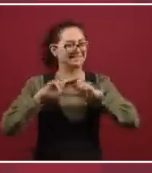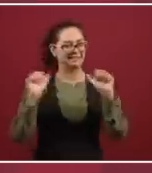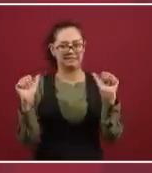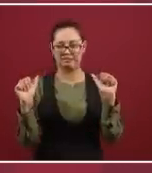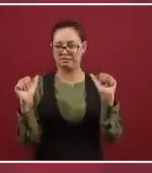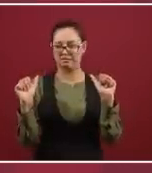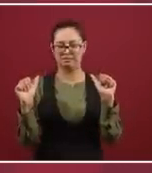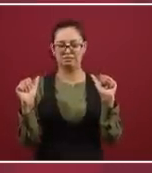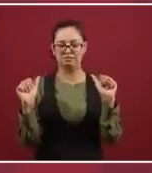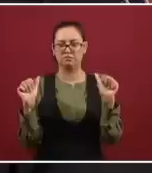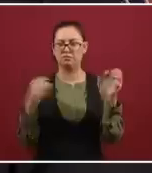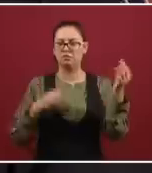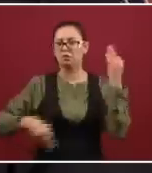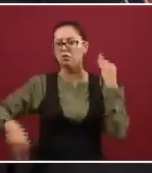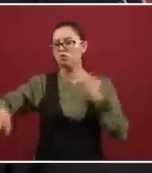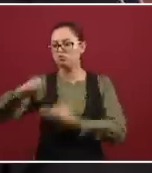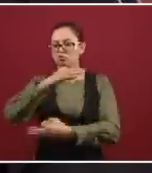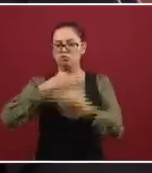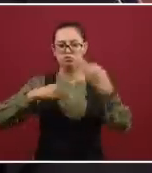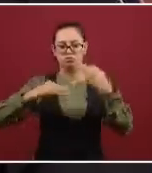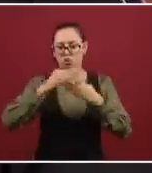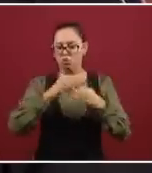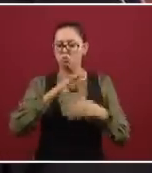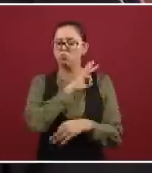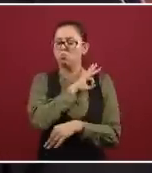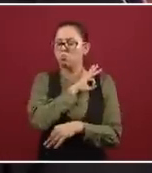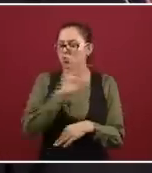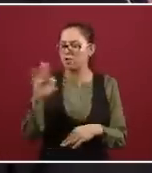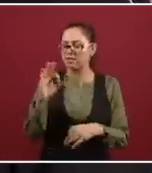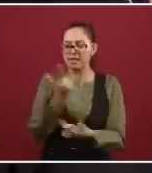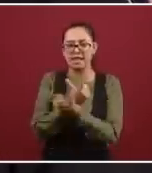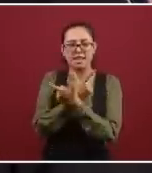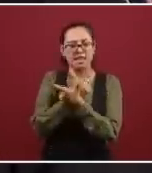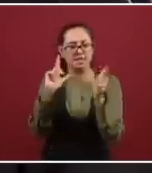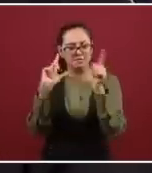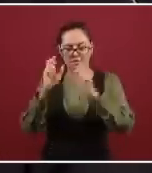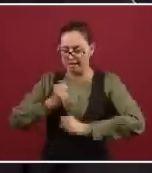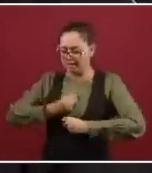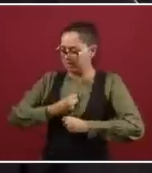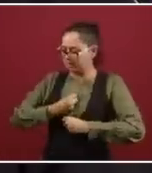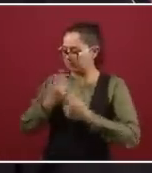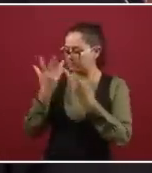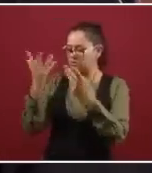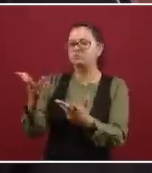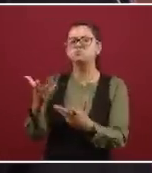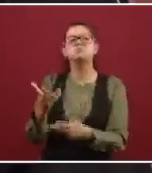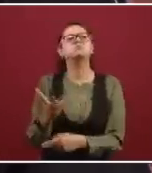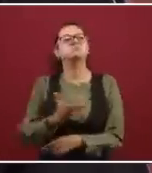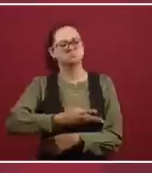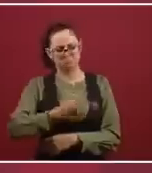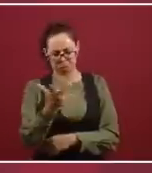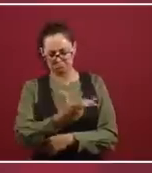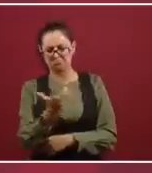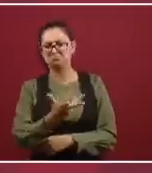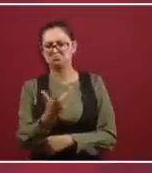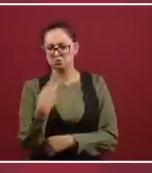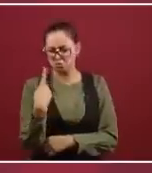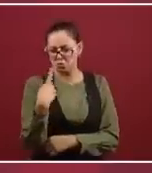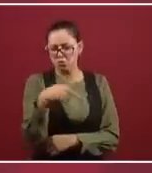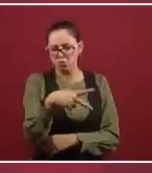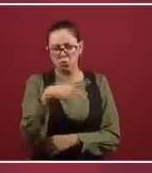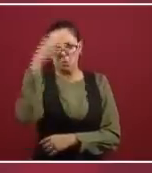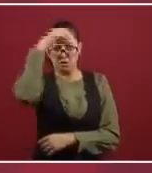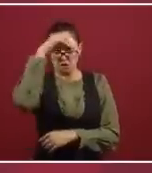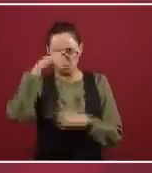Todos tenemos libertades de manifestación, de expresión y ejercer el derecho a